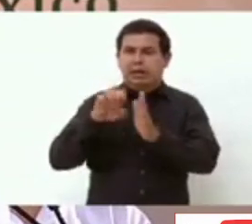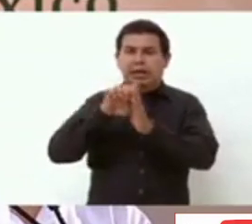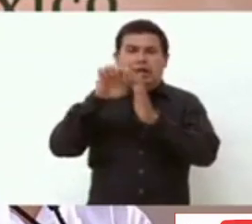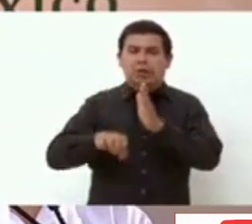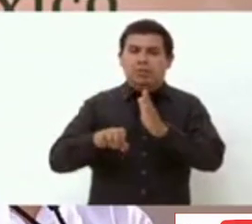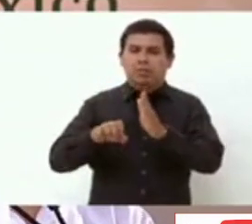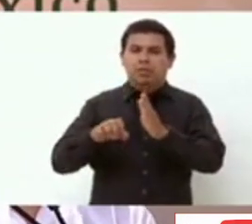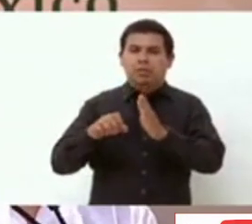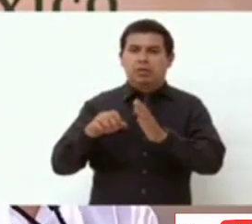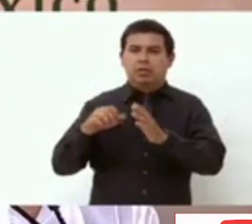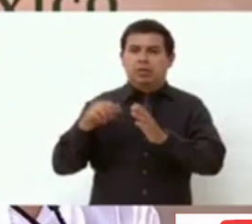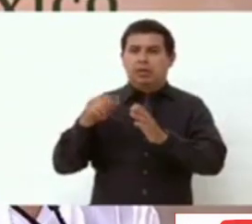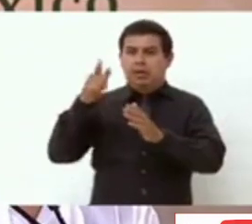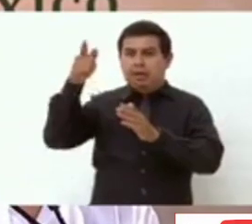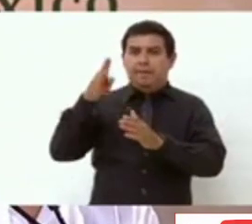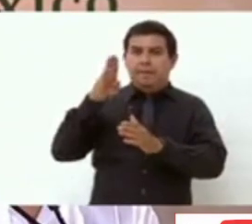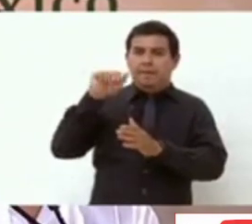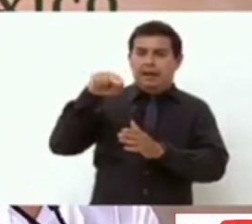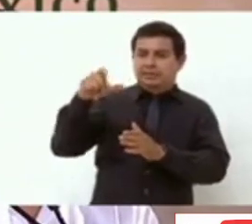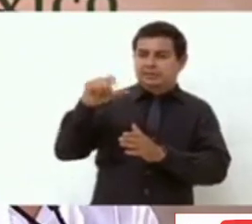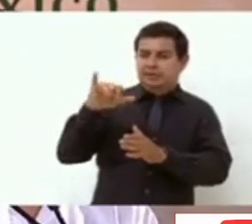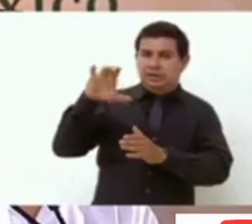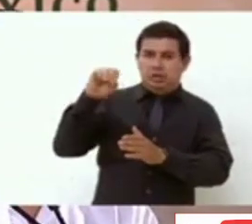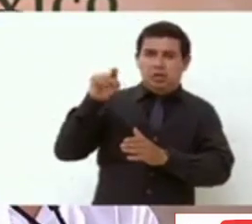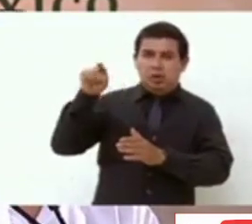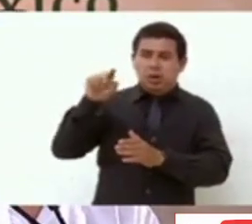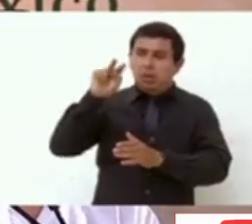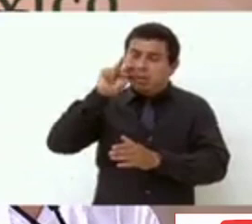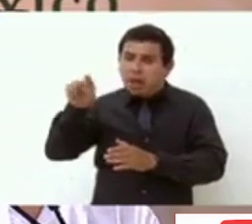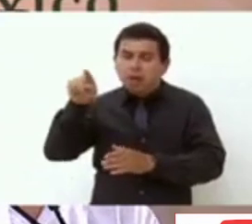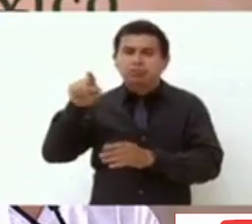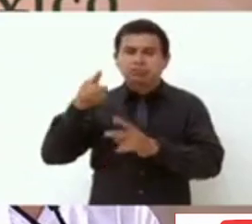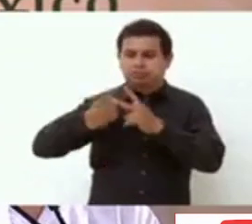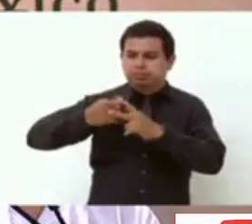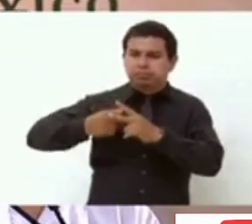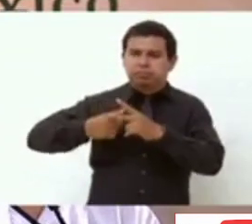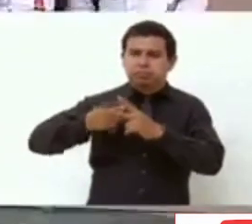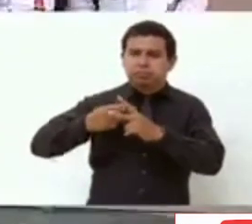abril, según el Banco de México, podemos llegar